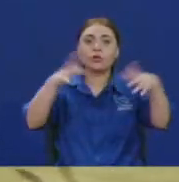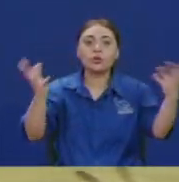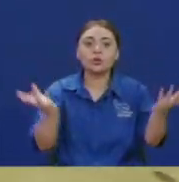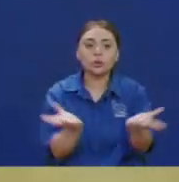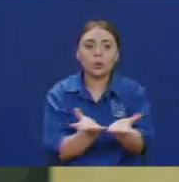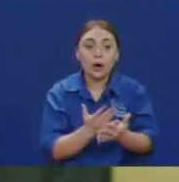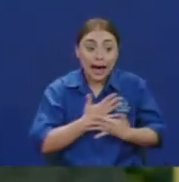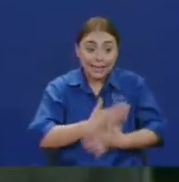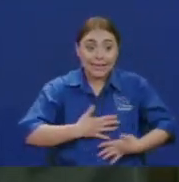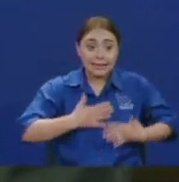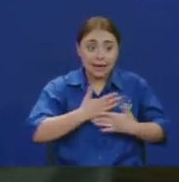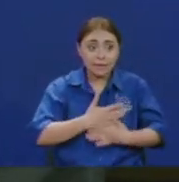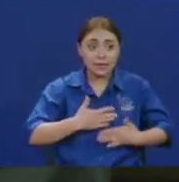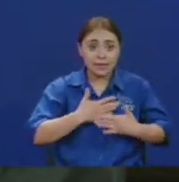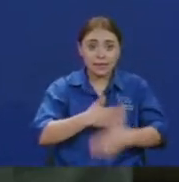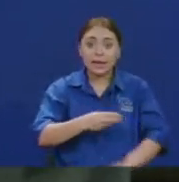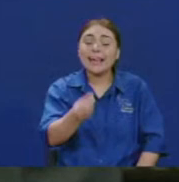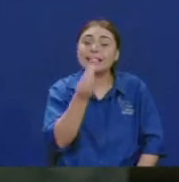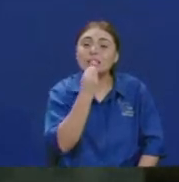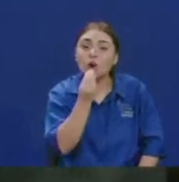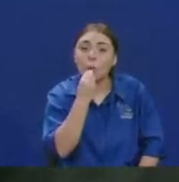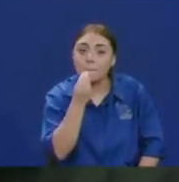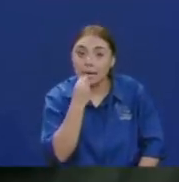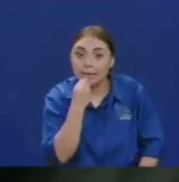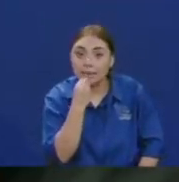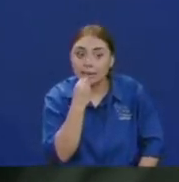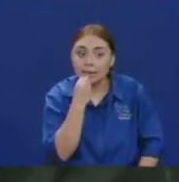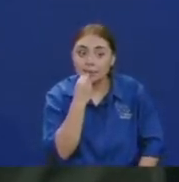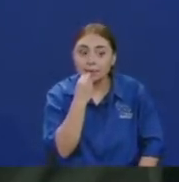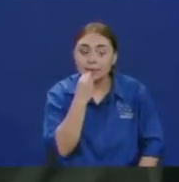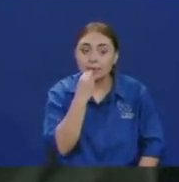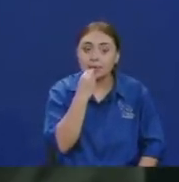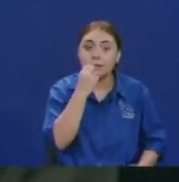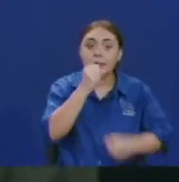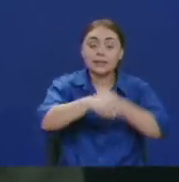Hoy vamos a comer. Hoy vamos a comer de ese fruto